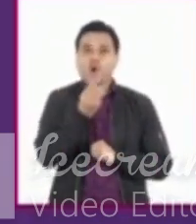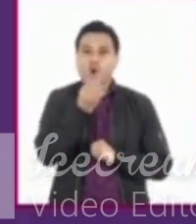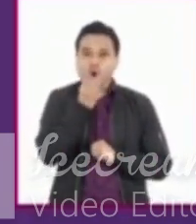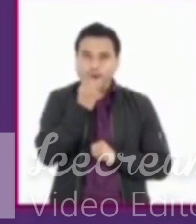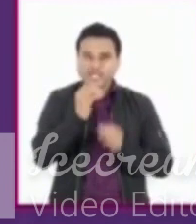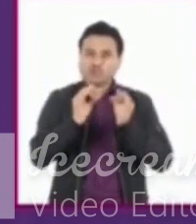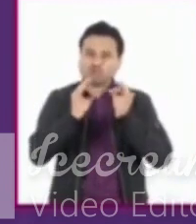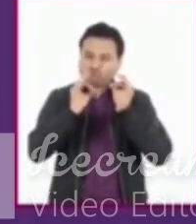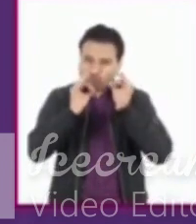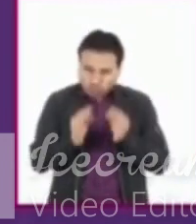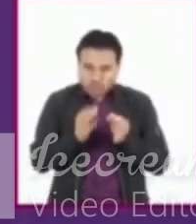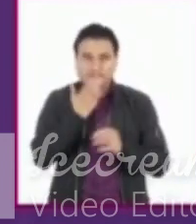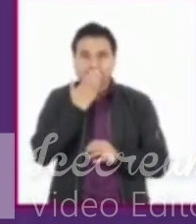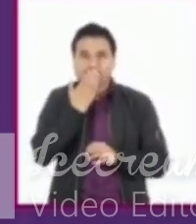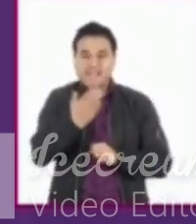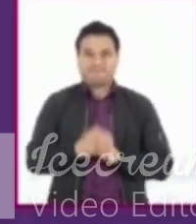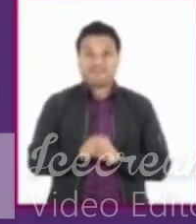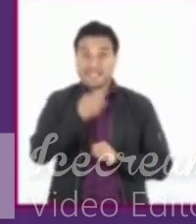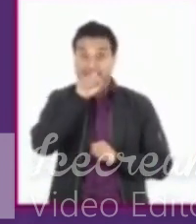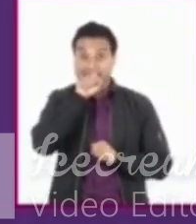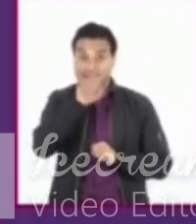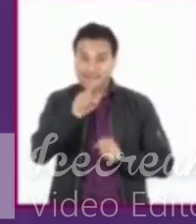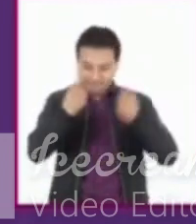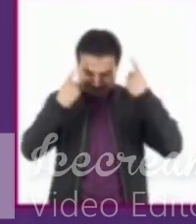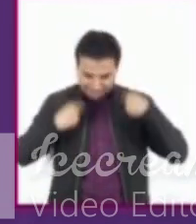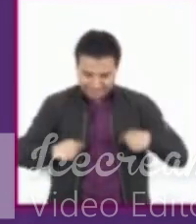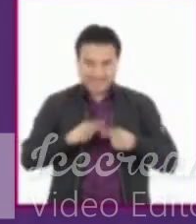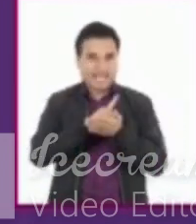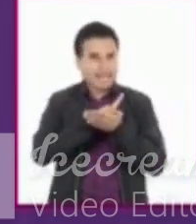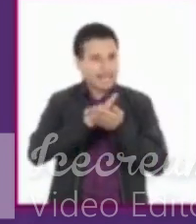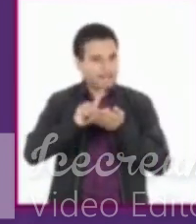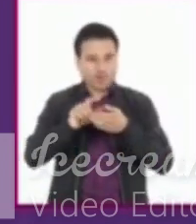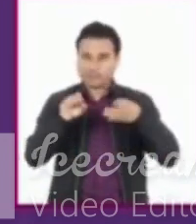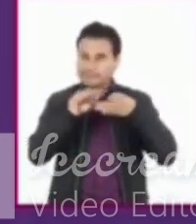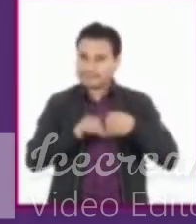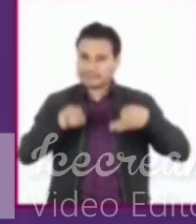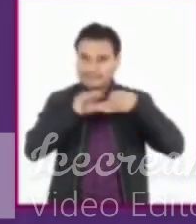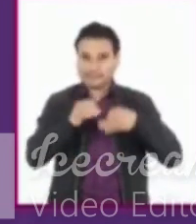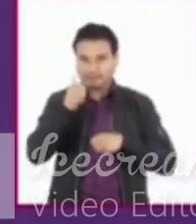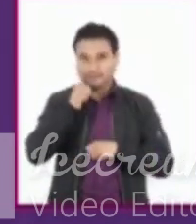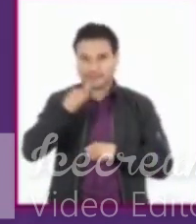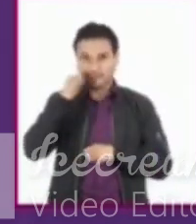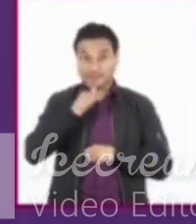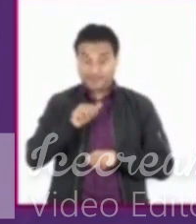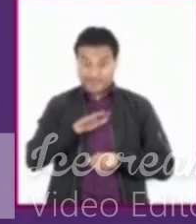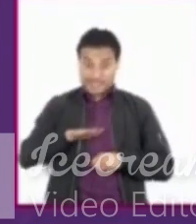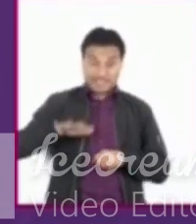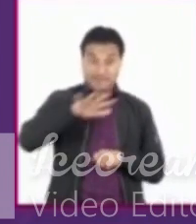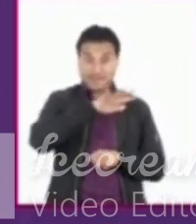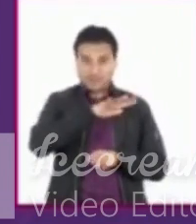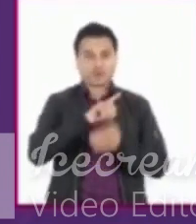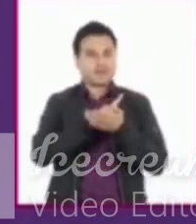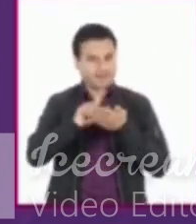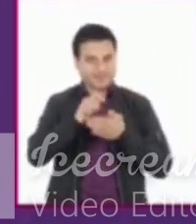correcta y mantener una higiene adecuada de nuestro cuerpo y de los espacios en los que éste se